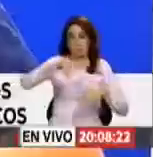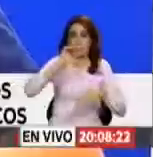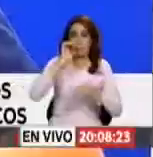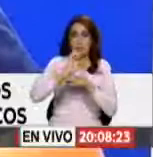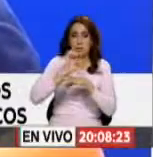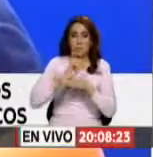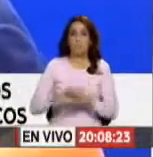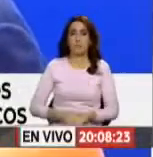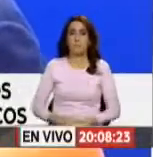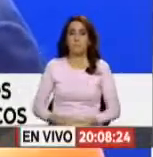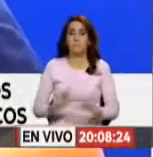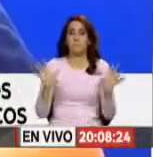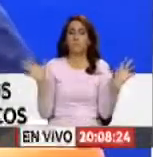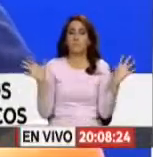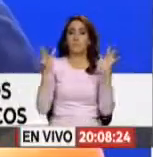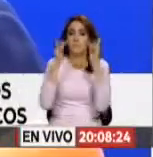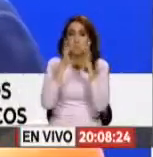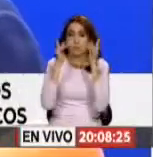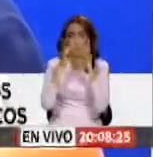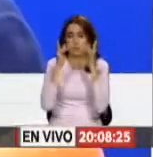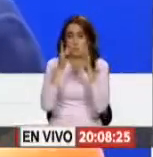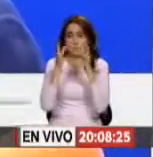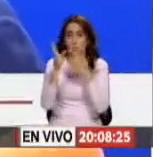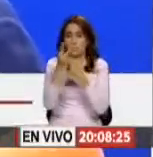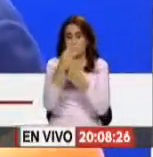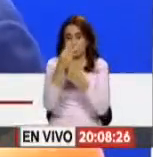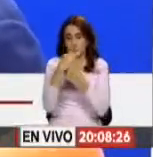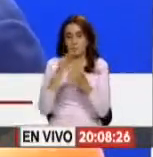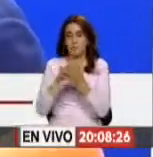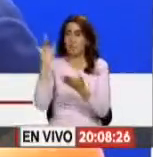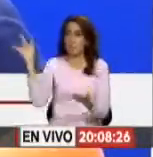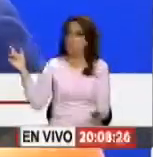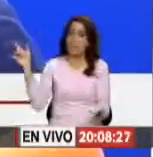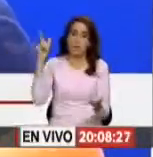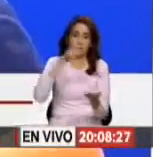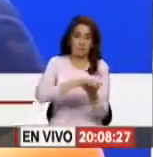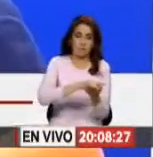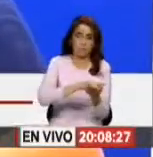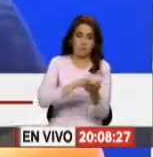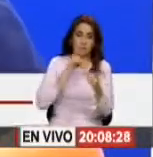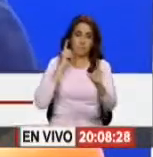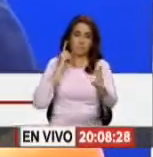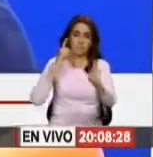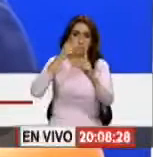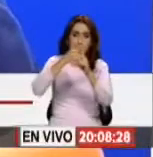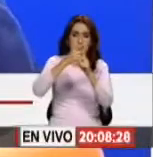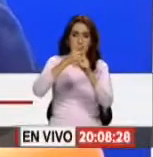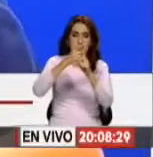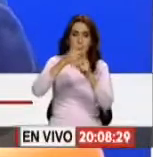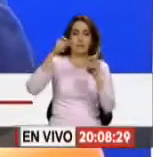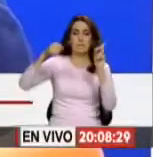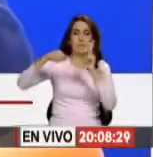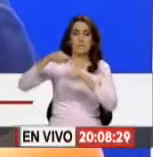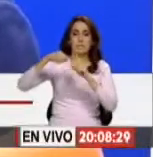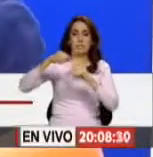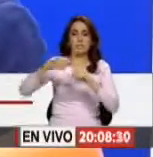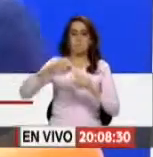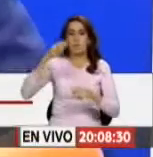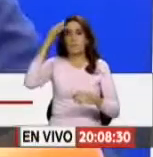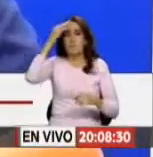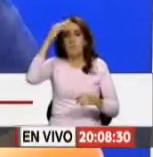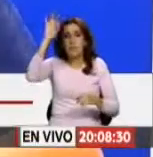país. Conectividad, vuelos directos al Ecuador, ya está Air France, París-Quito. Ya está Air Canada. Eso sobre no